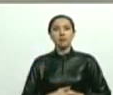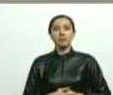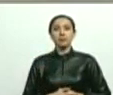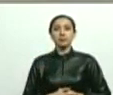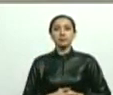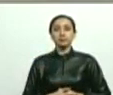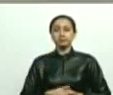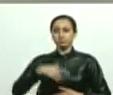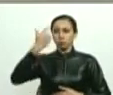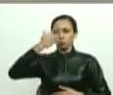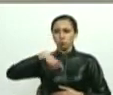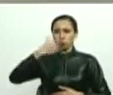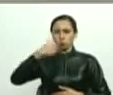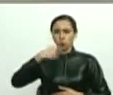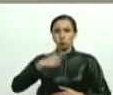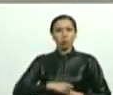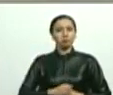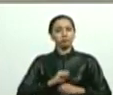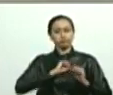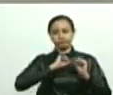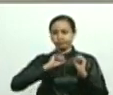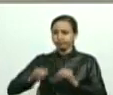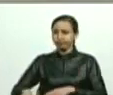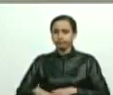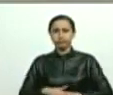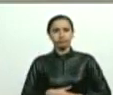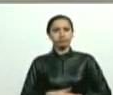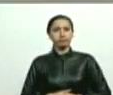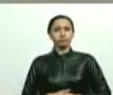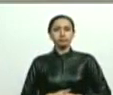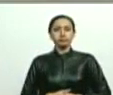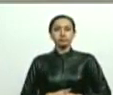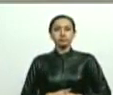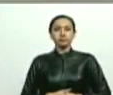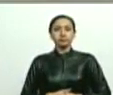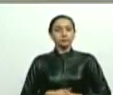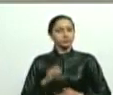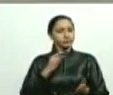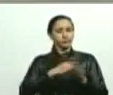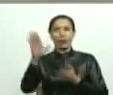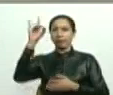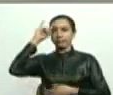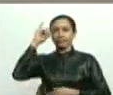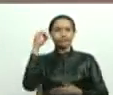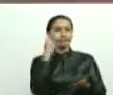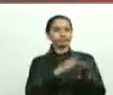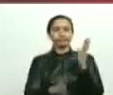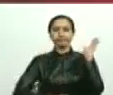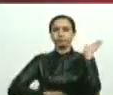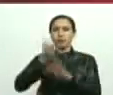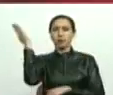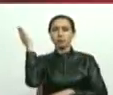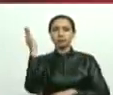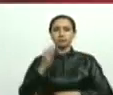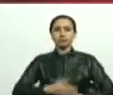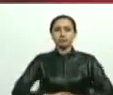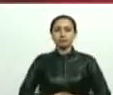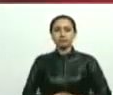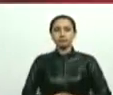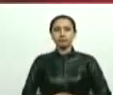vanidad, el personalismo, el individualismo y el ego. Fuera, Satanás, le dije, fuera.